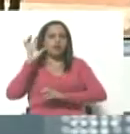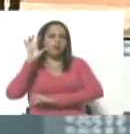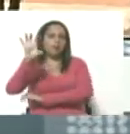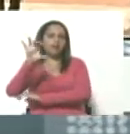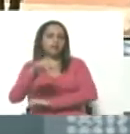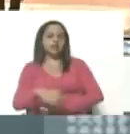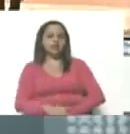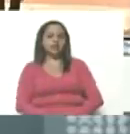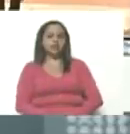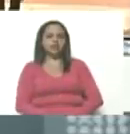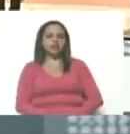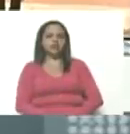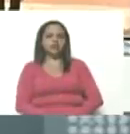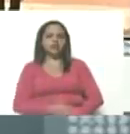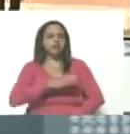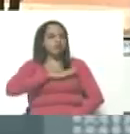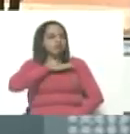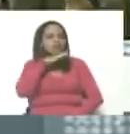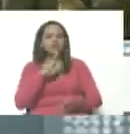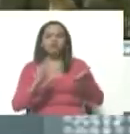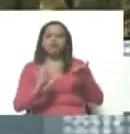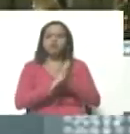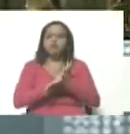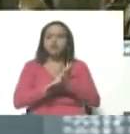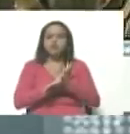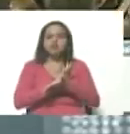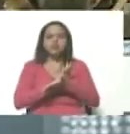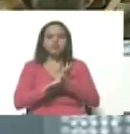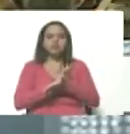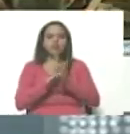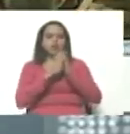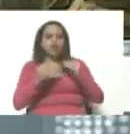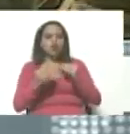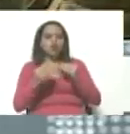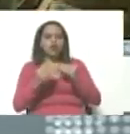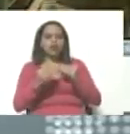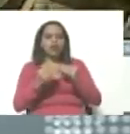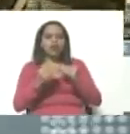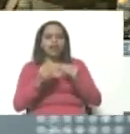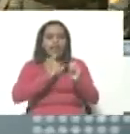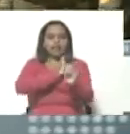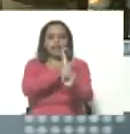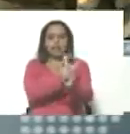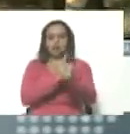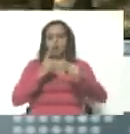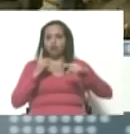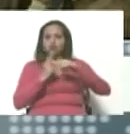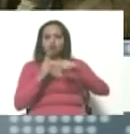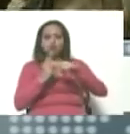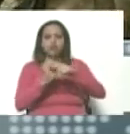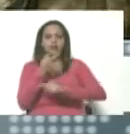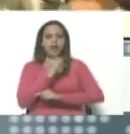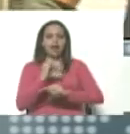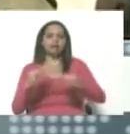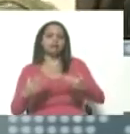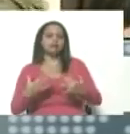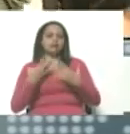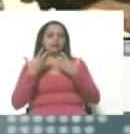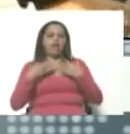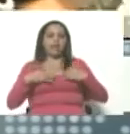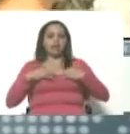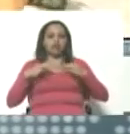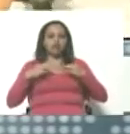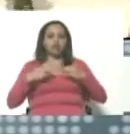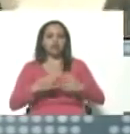patria, me lleno de toda esa energía positiva que emana de ese